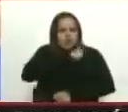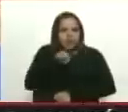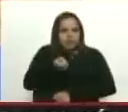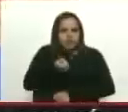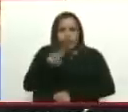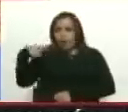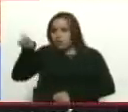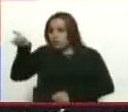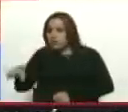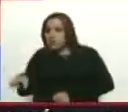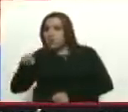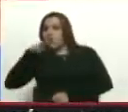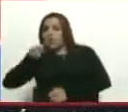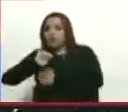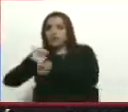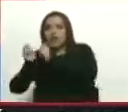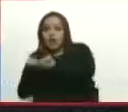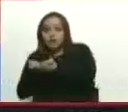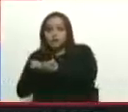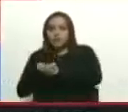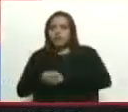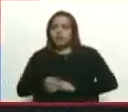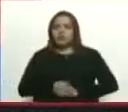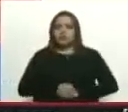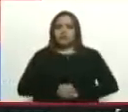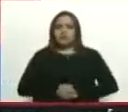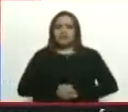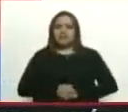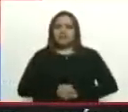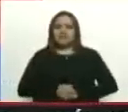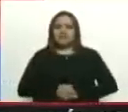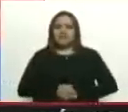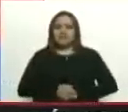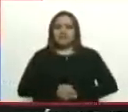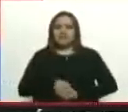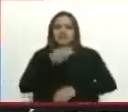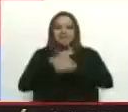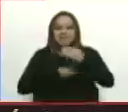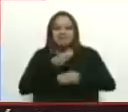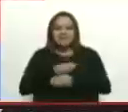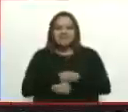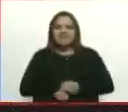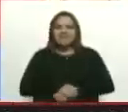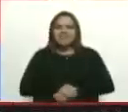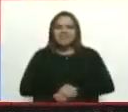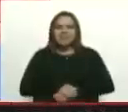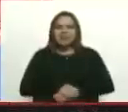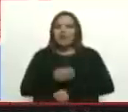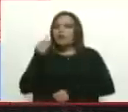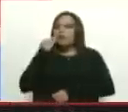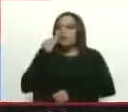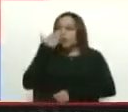traductor que haga ese trabajo. Lo que hacen es el ridículo ante la gente y los que están allí